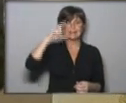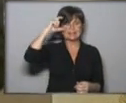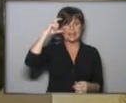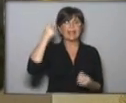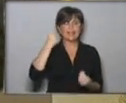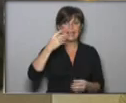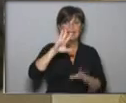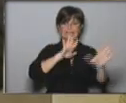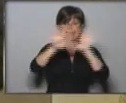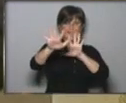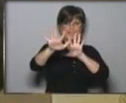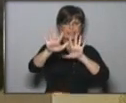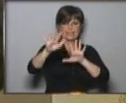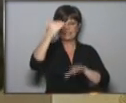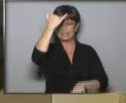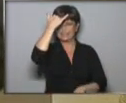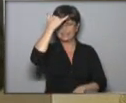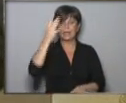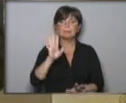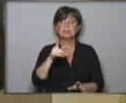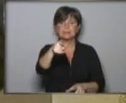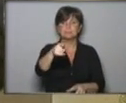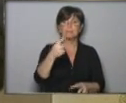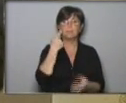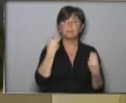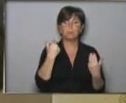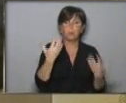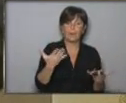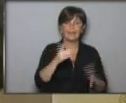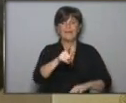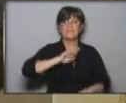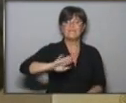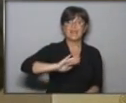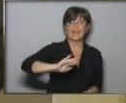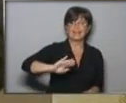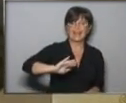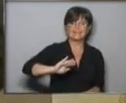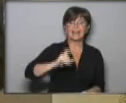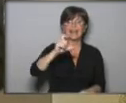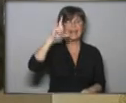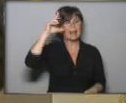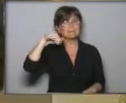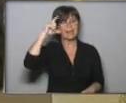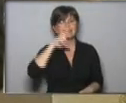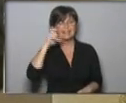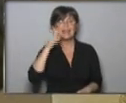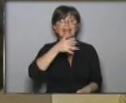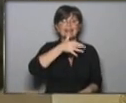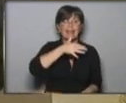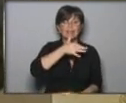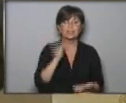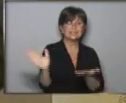Clemente XV, así te puedes tomar venganza contra Clemente XIV, que suprimió